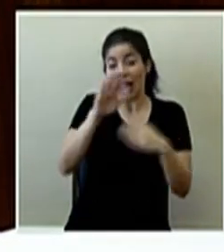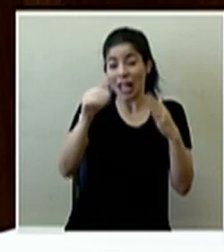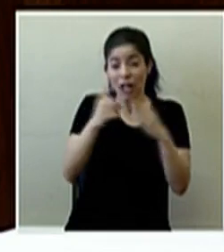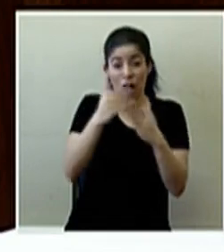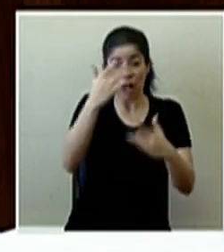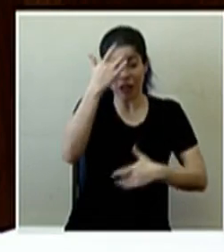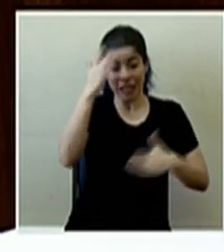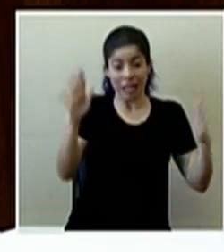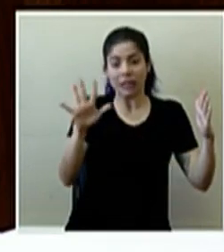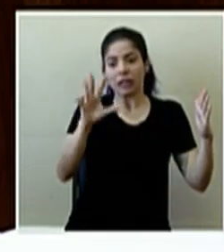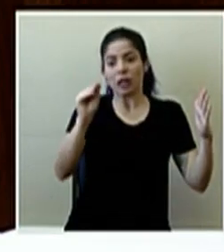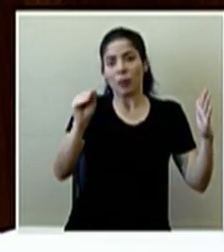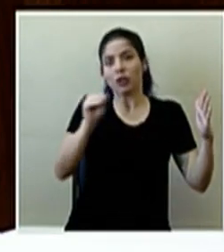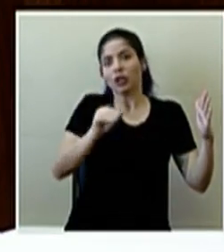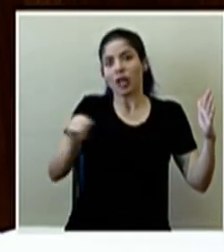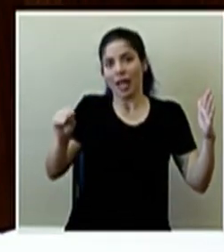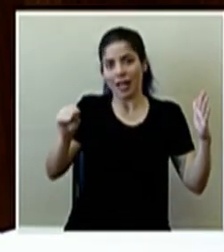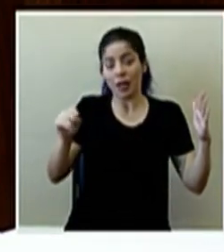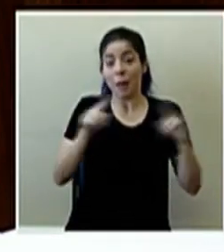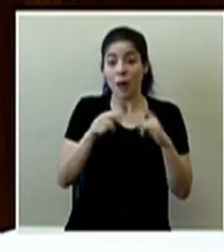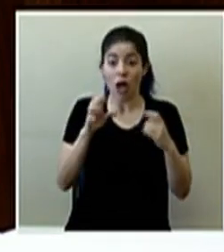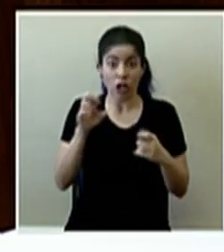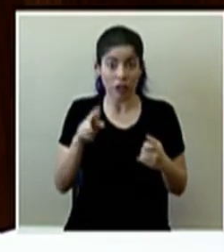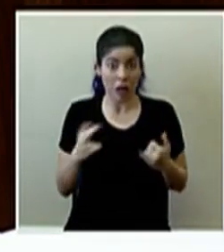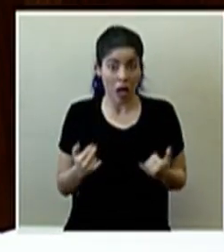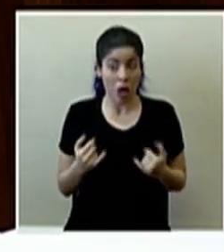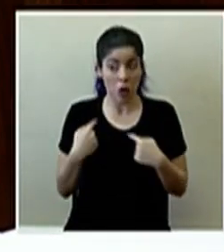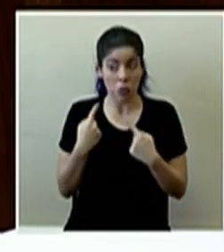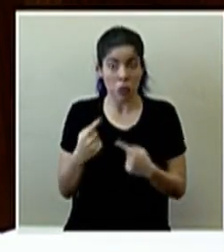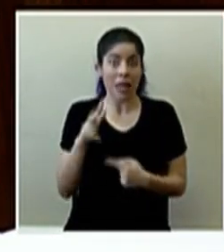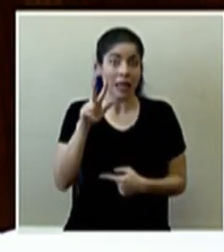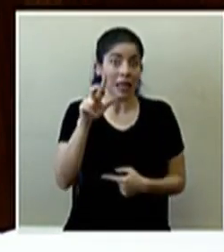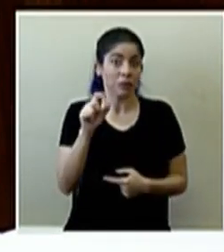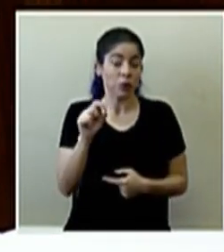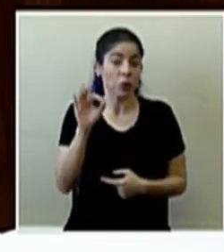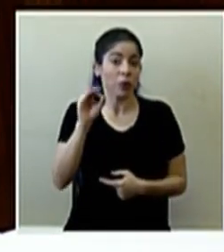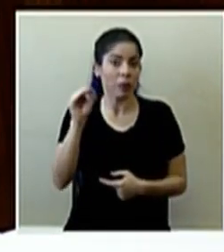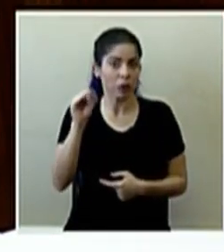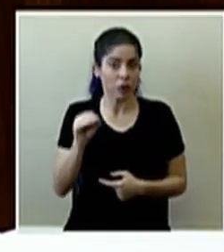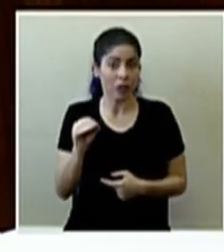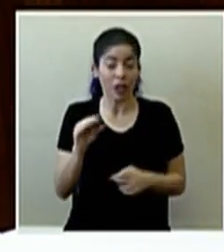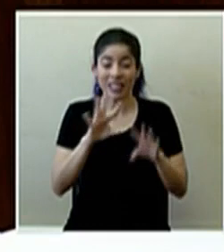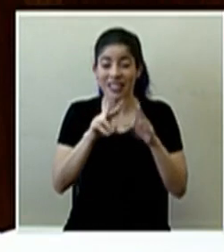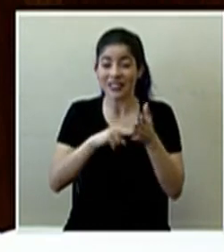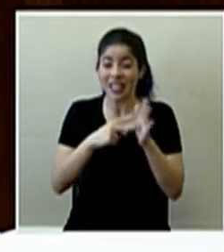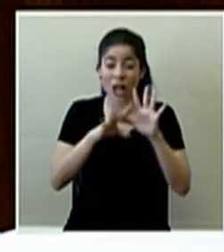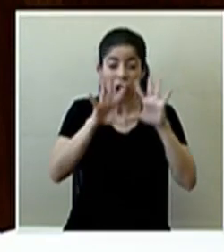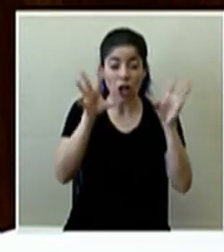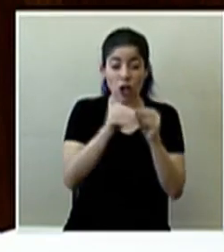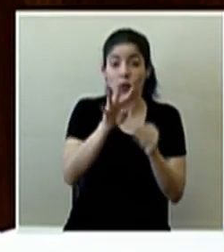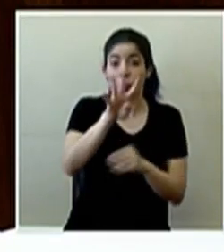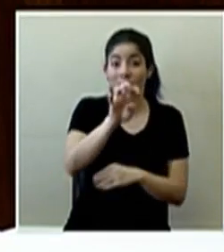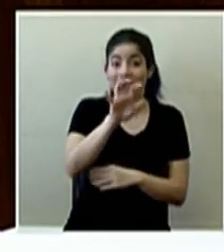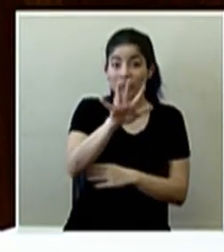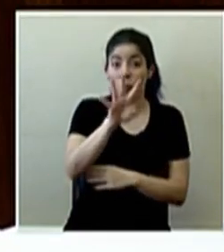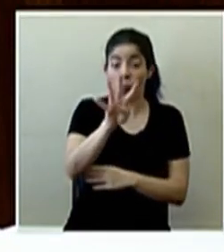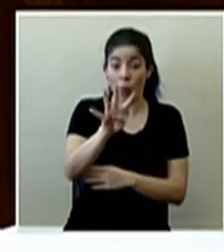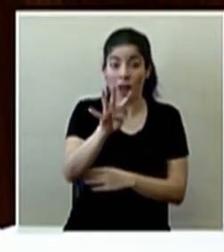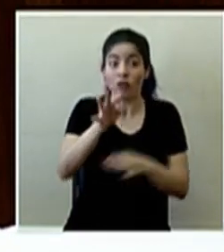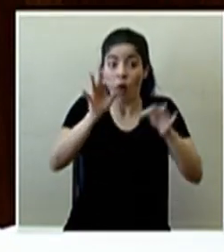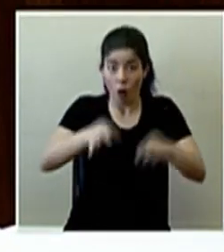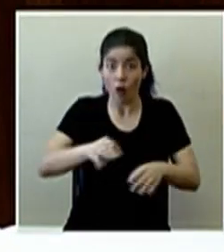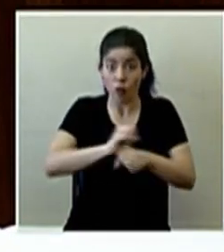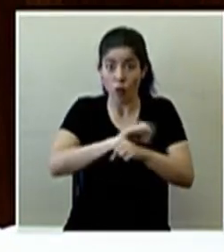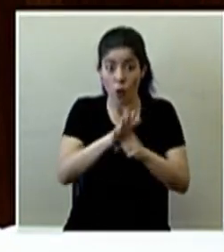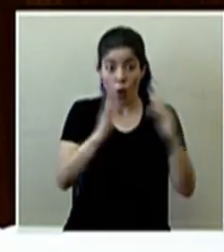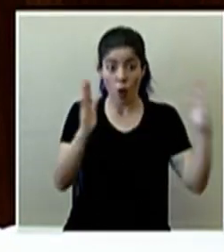casos. En este momento en Costa Rica vamos por el 3.9%. Es decir, del total de casos, de los 454 casos